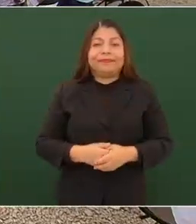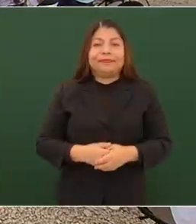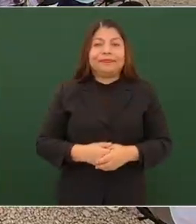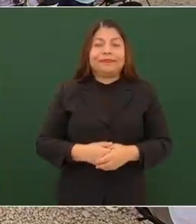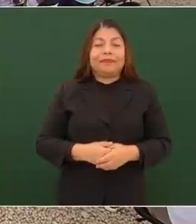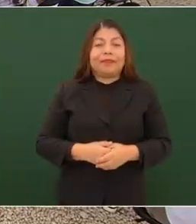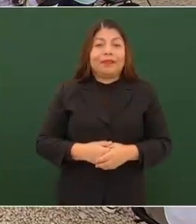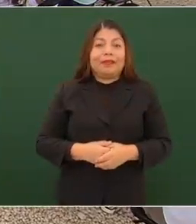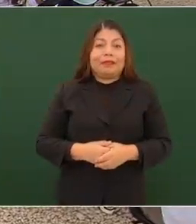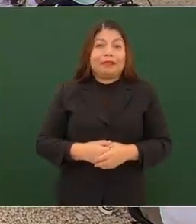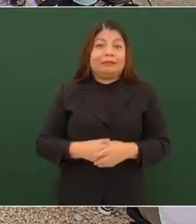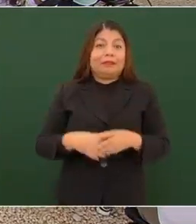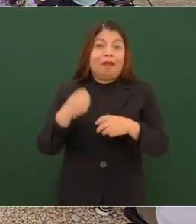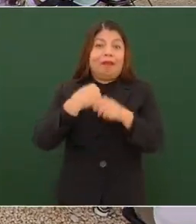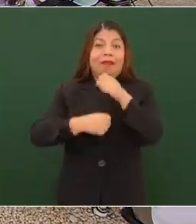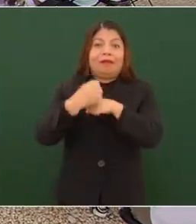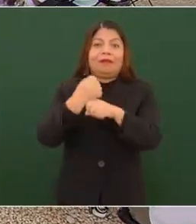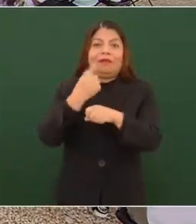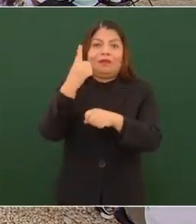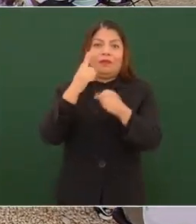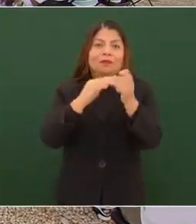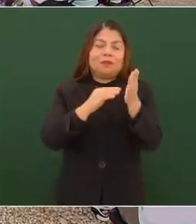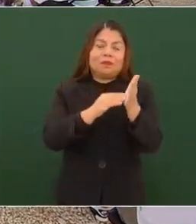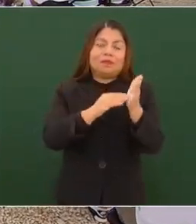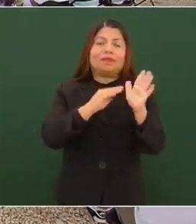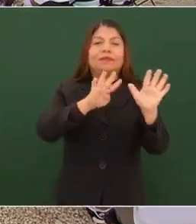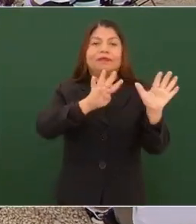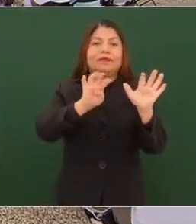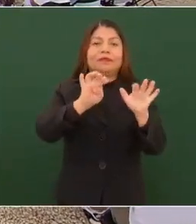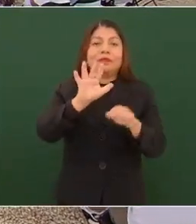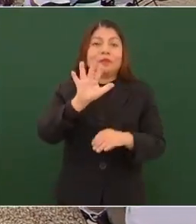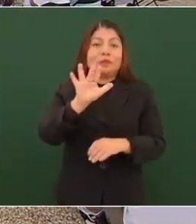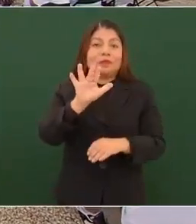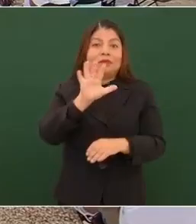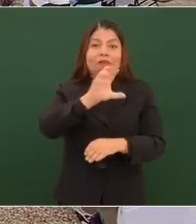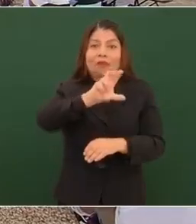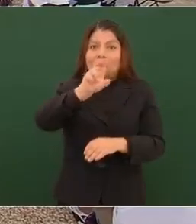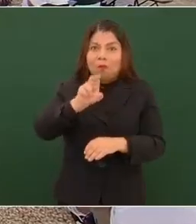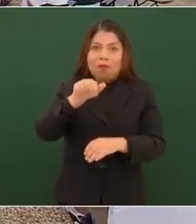Cancún estaba muy poco habitado,